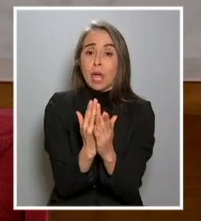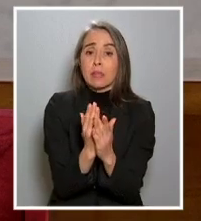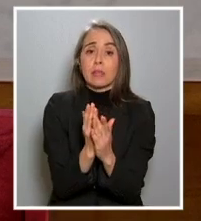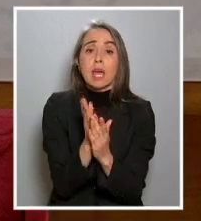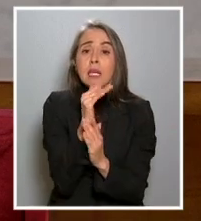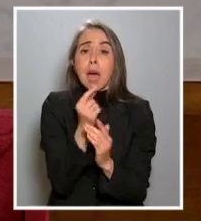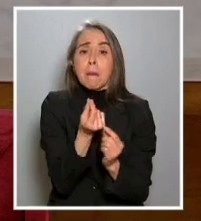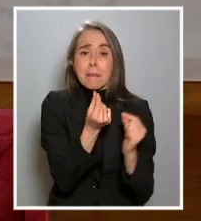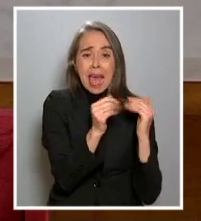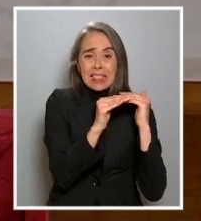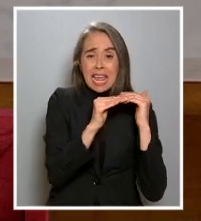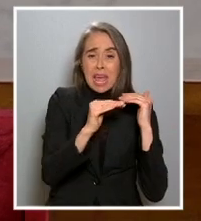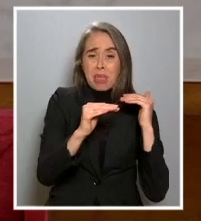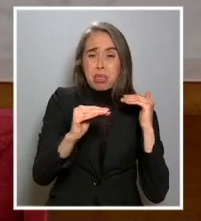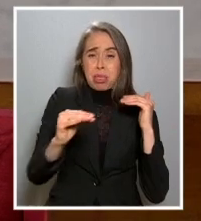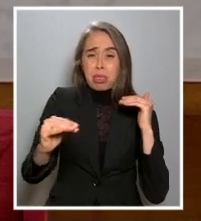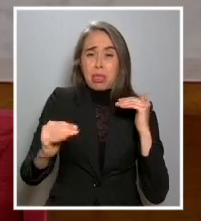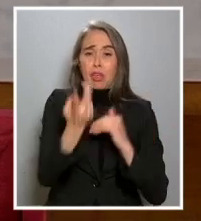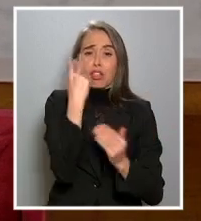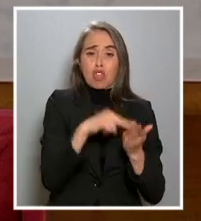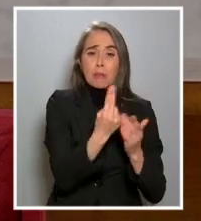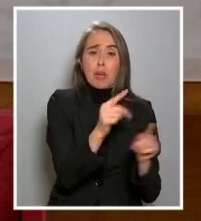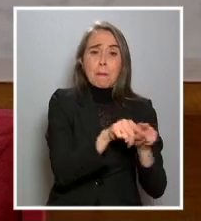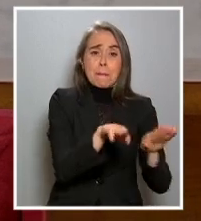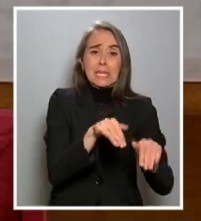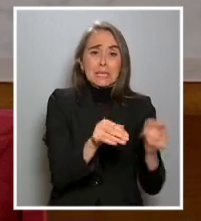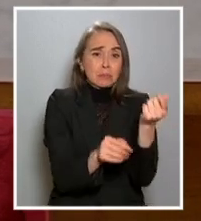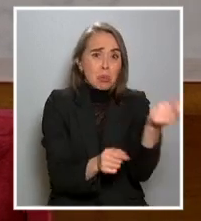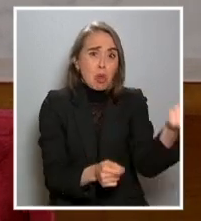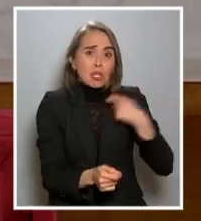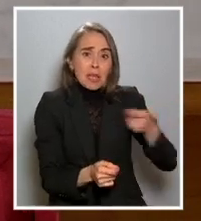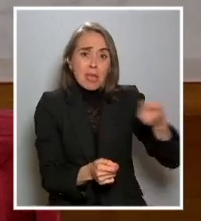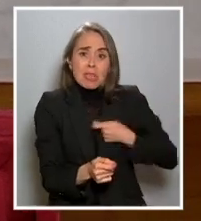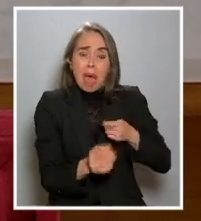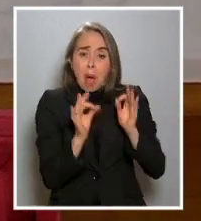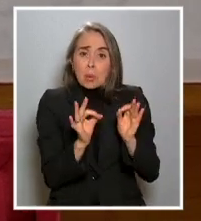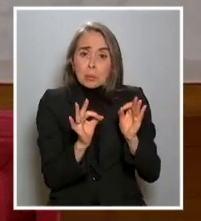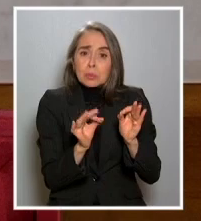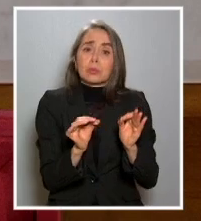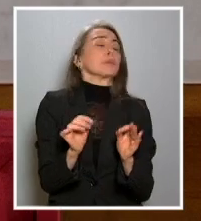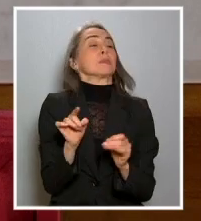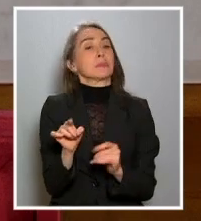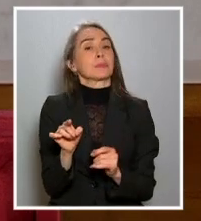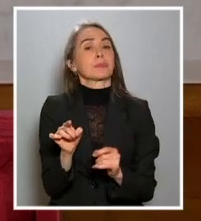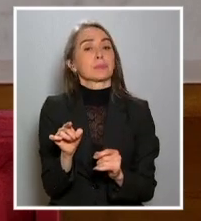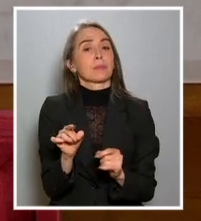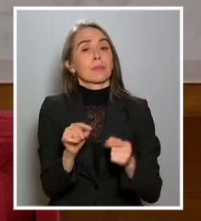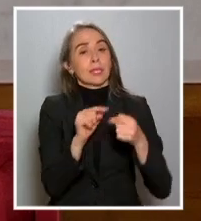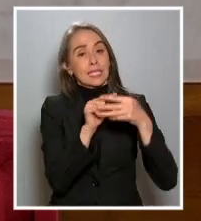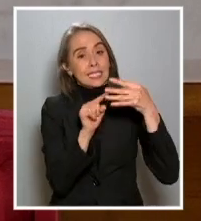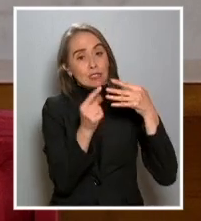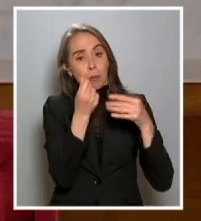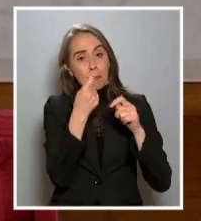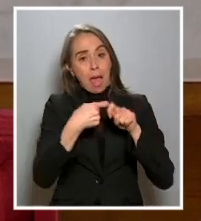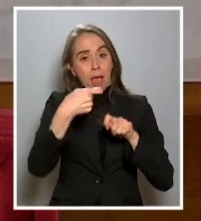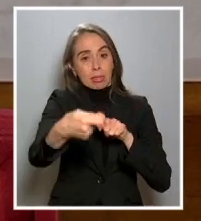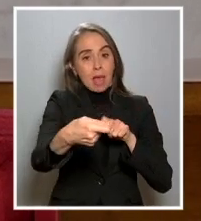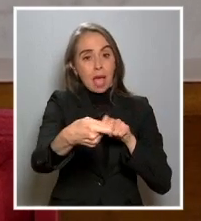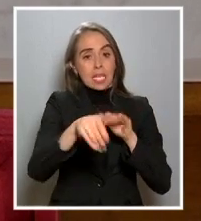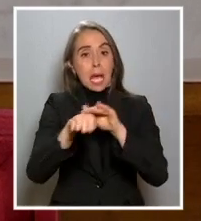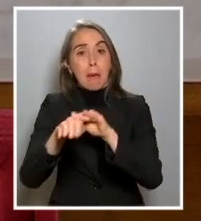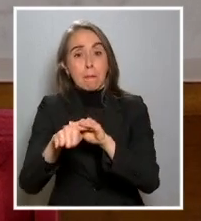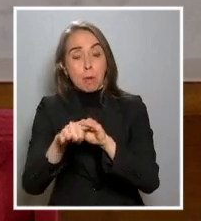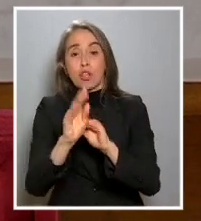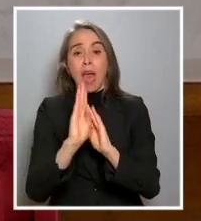sido reajustada desde el año 2012. Justo junto a estos apoyos directos,